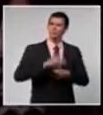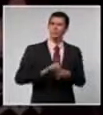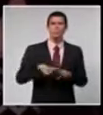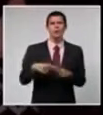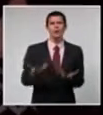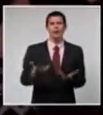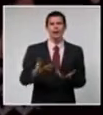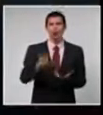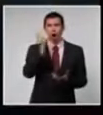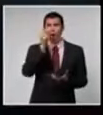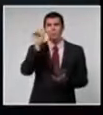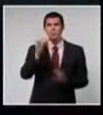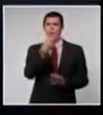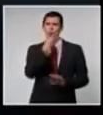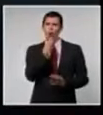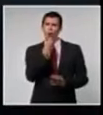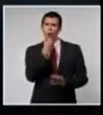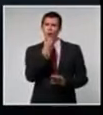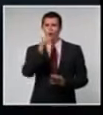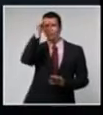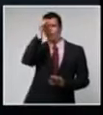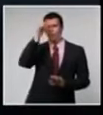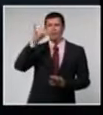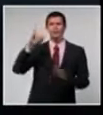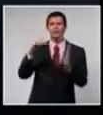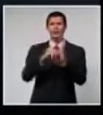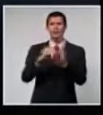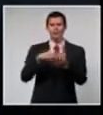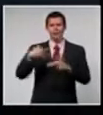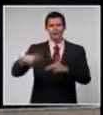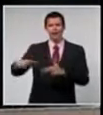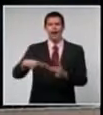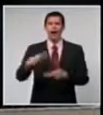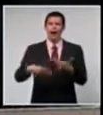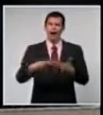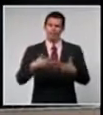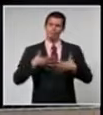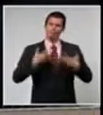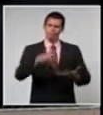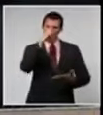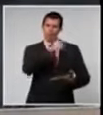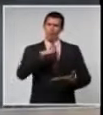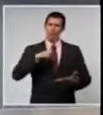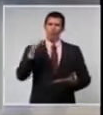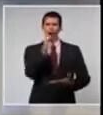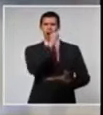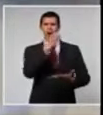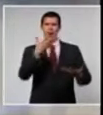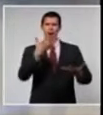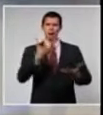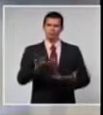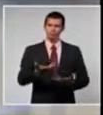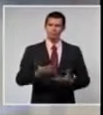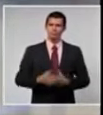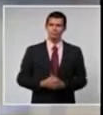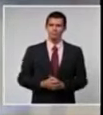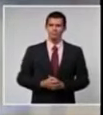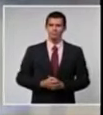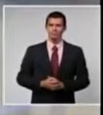ofreció conciertos cada domingo a las 6 de la tarde dedicados a los médicos cubanos. Y con